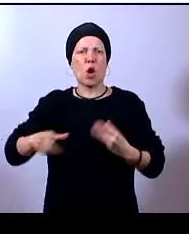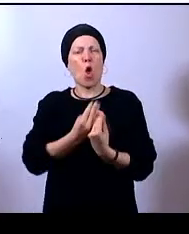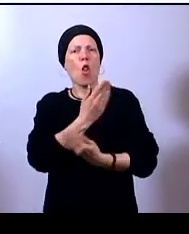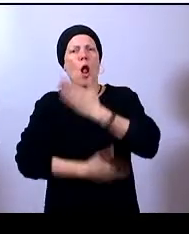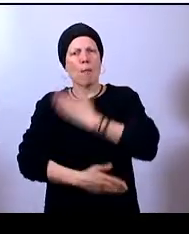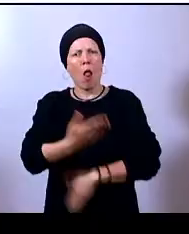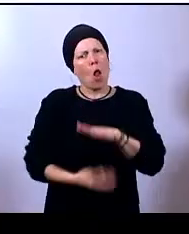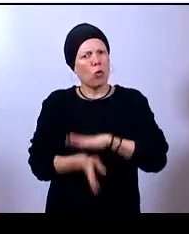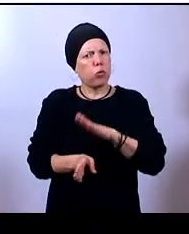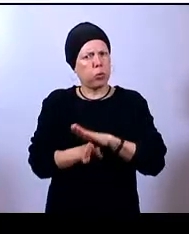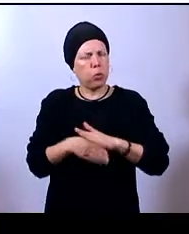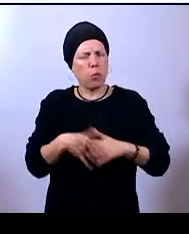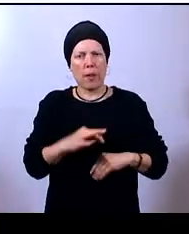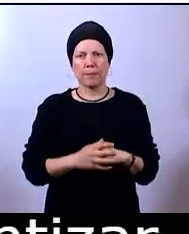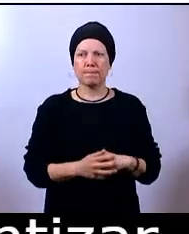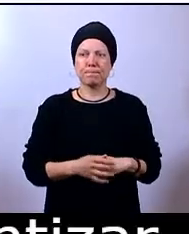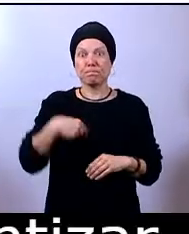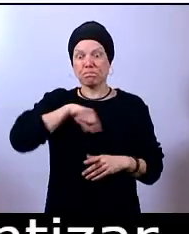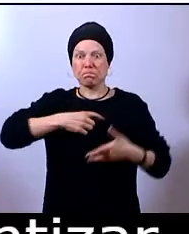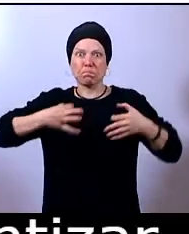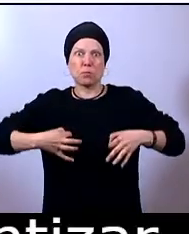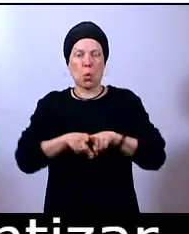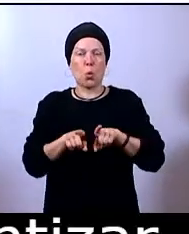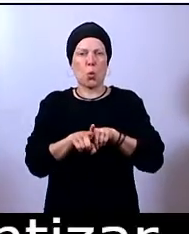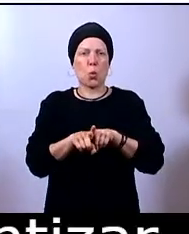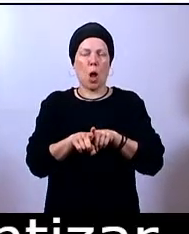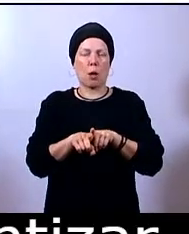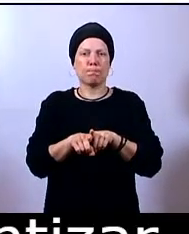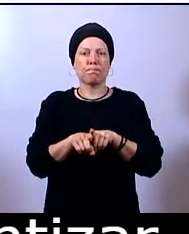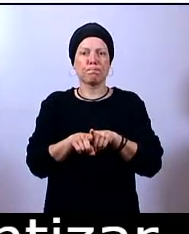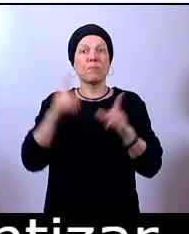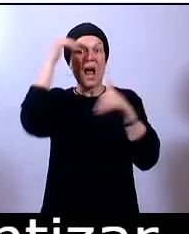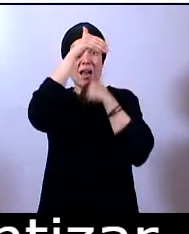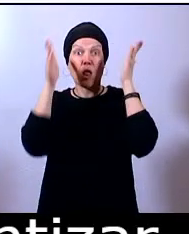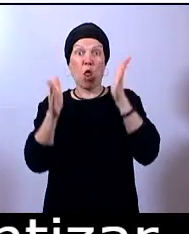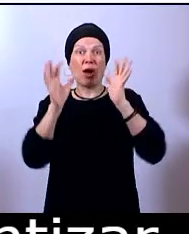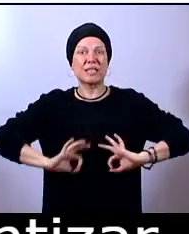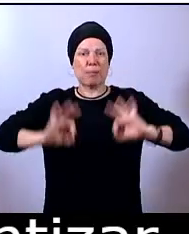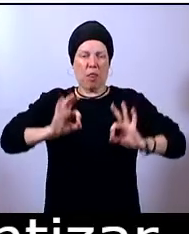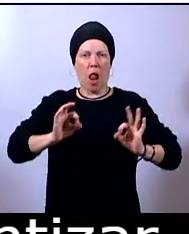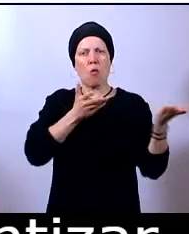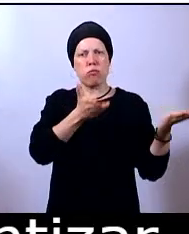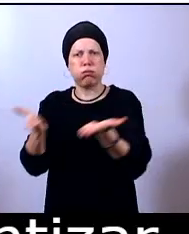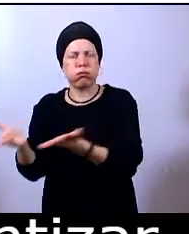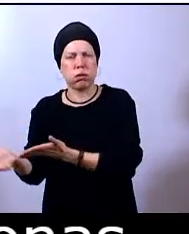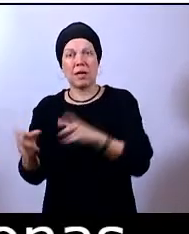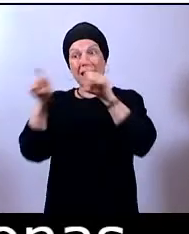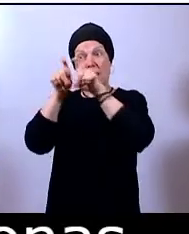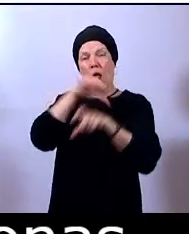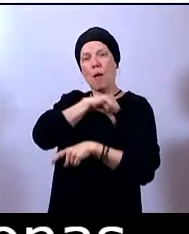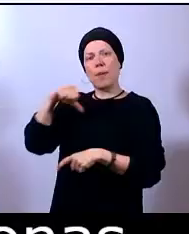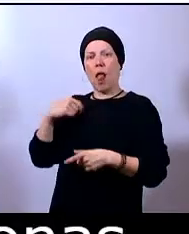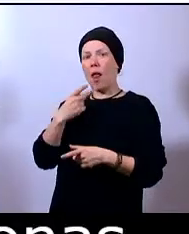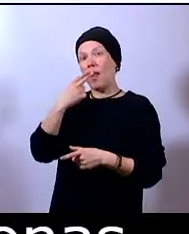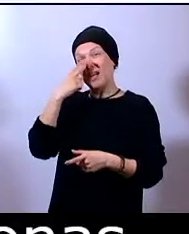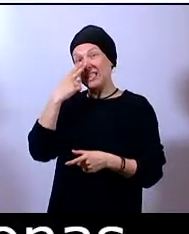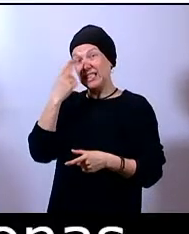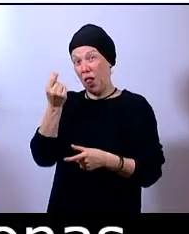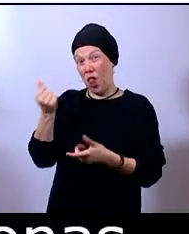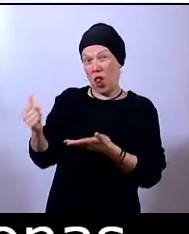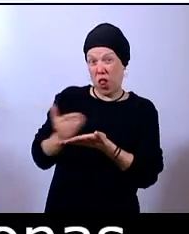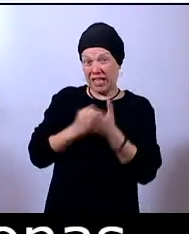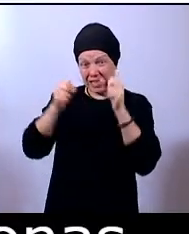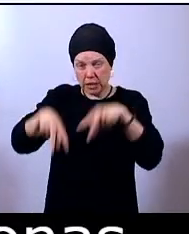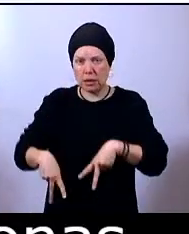discapacidad. Aseguramos así la prestación de atención especializada por parte de las entidades privadas sin ánimo de lucro que ya